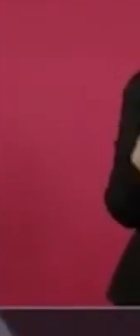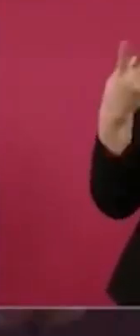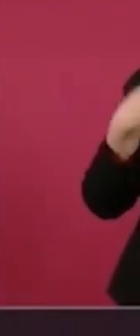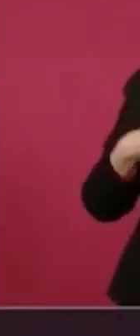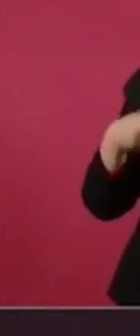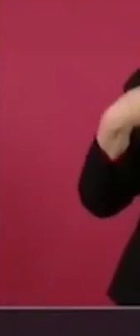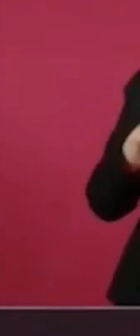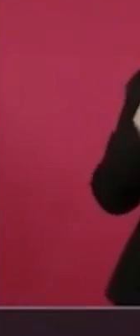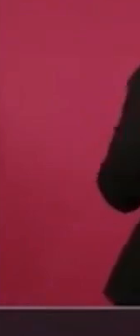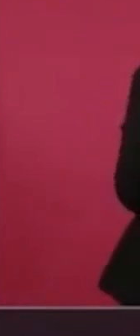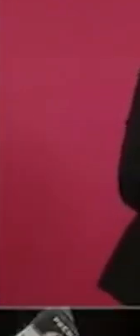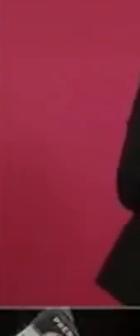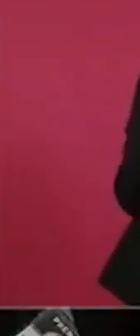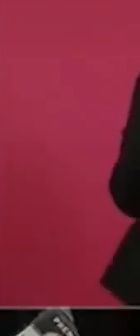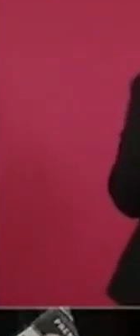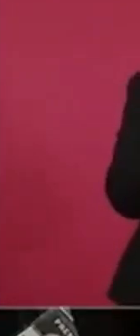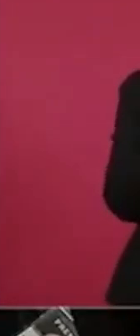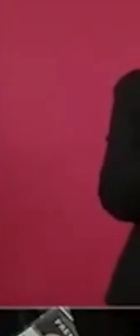porque